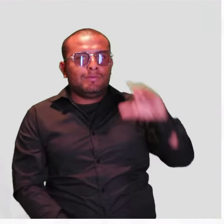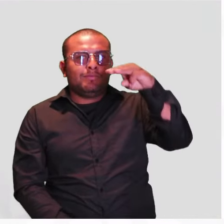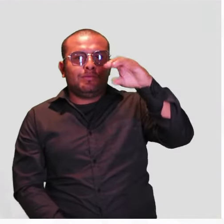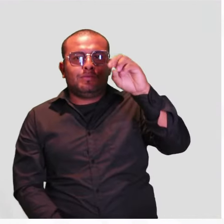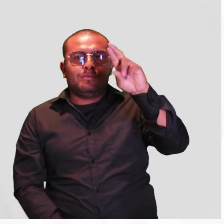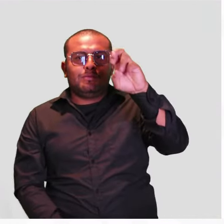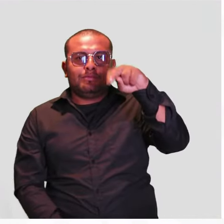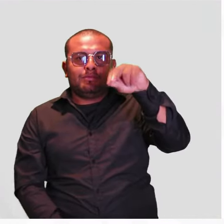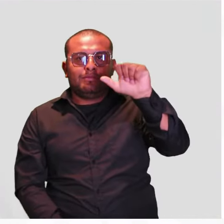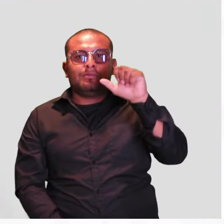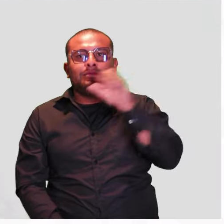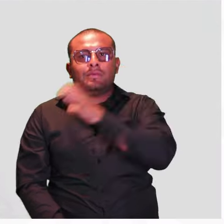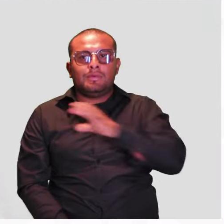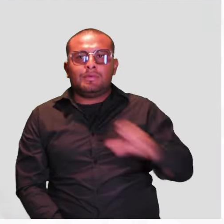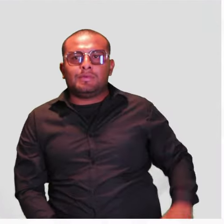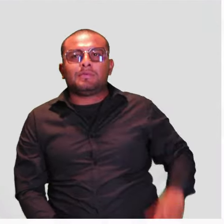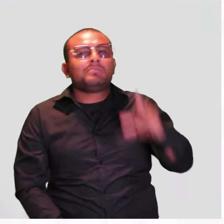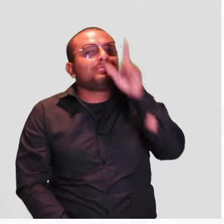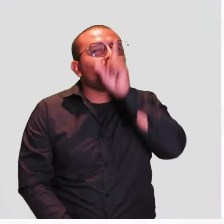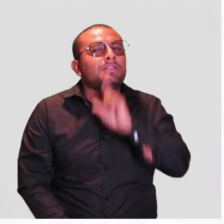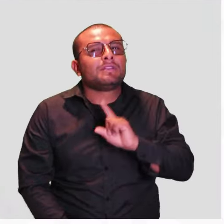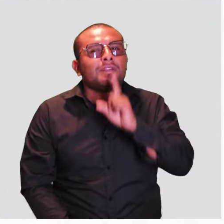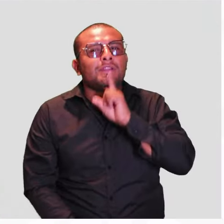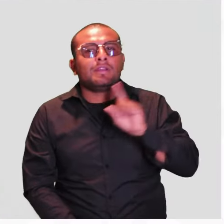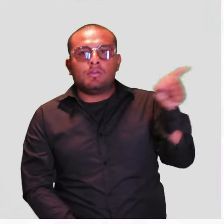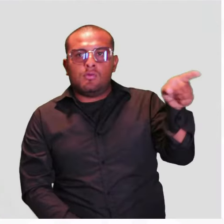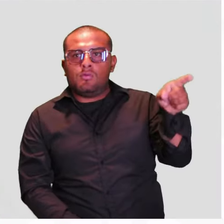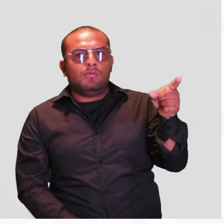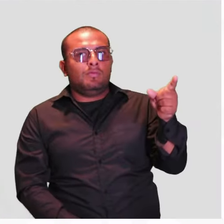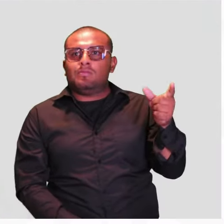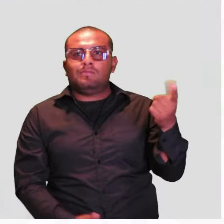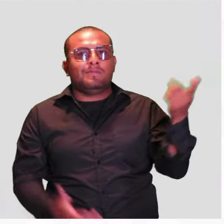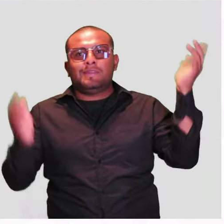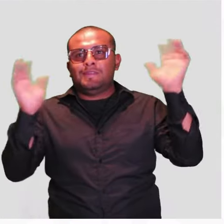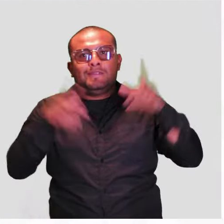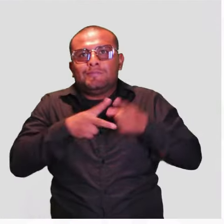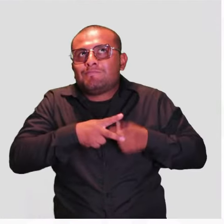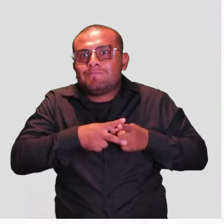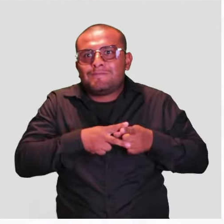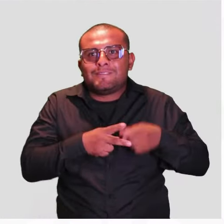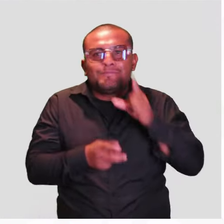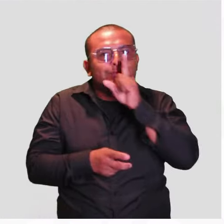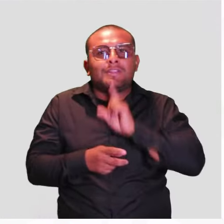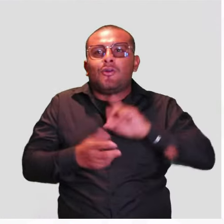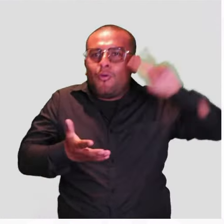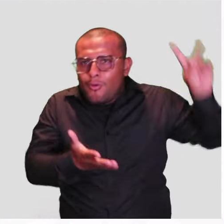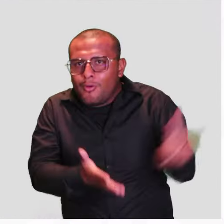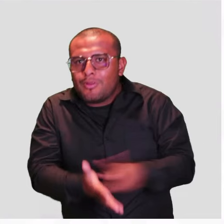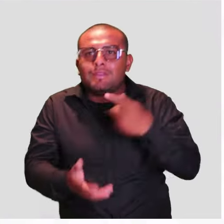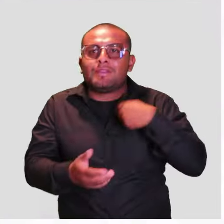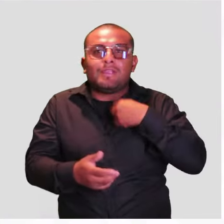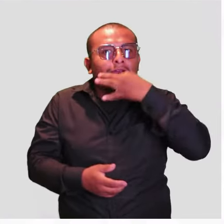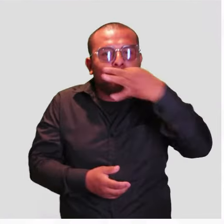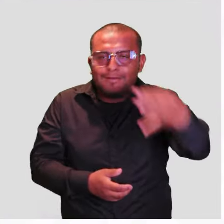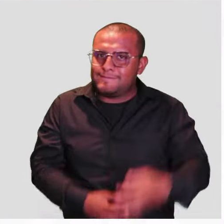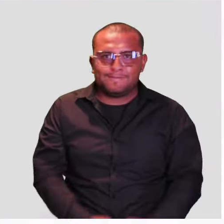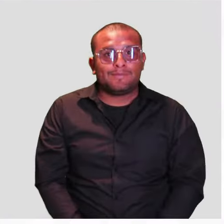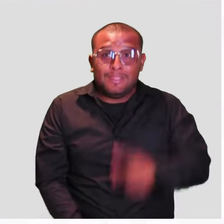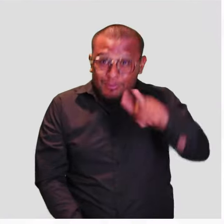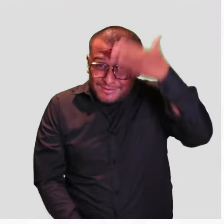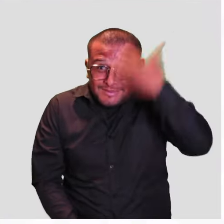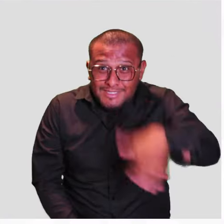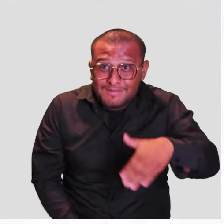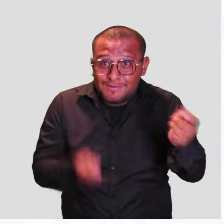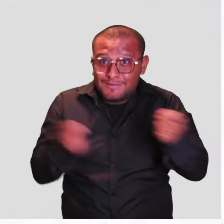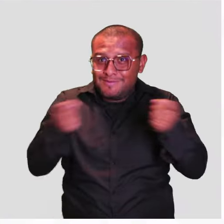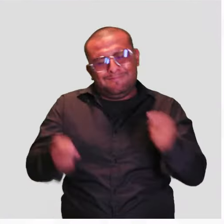de las mentiras. Hay que ponerle un contador precisamente a quien vuelve a mentir una vez más. ¿Cómo se ve que no sabe gobernar y